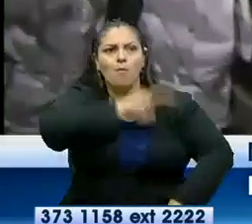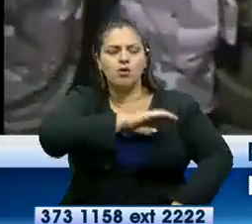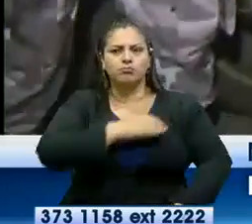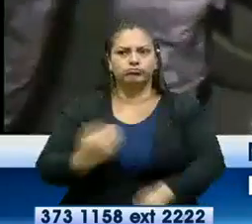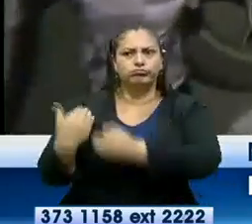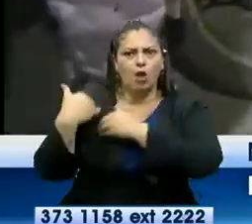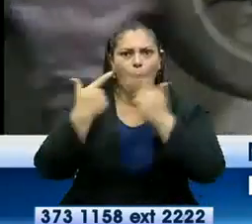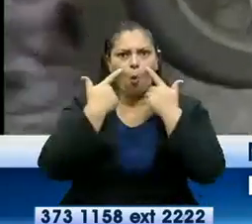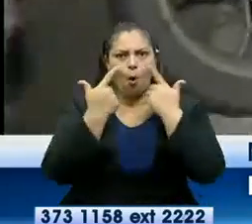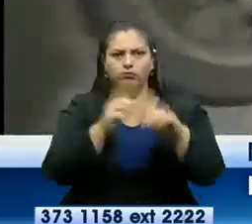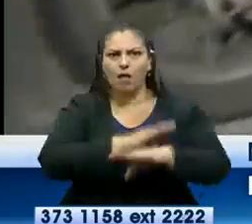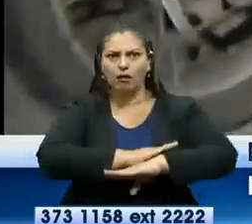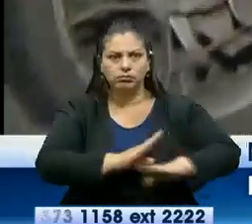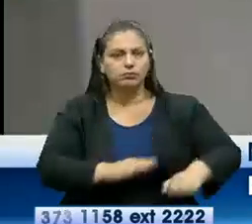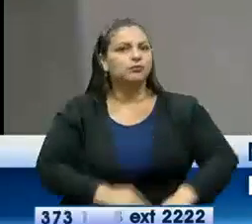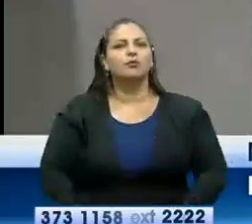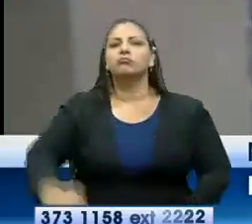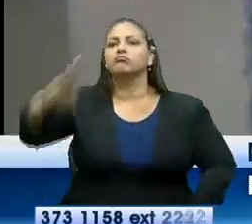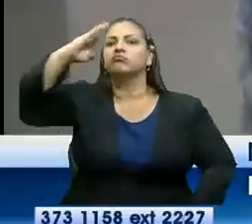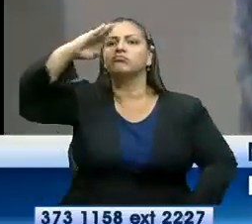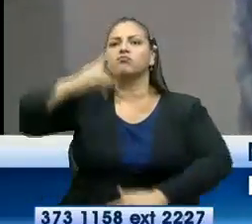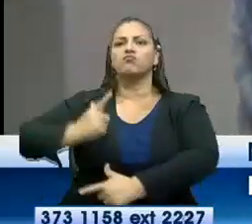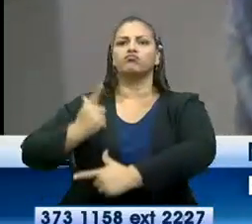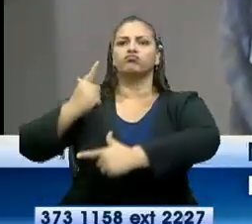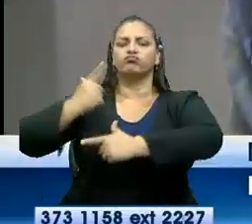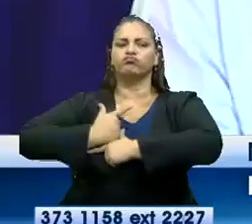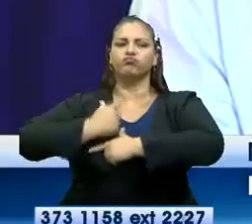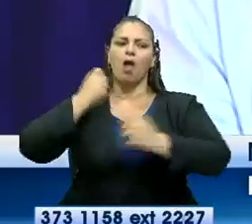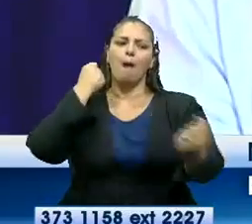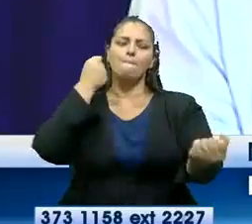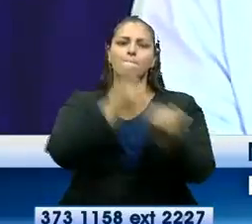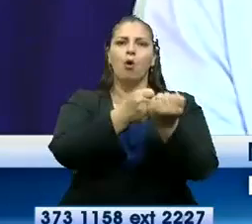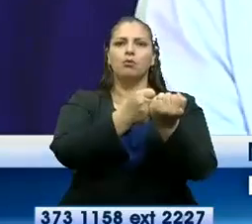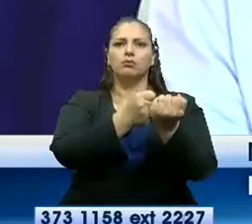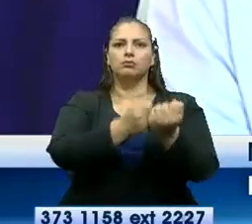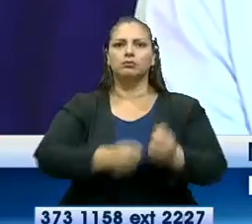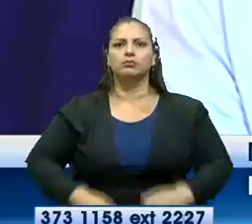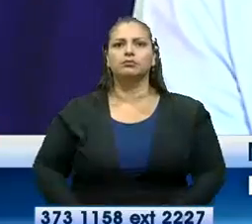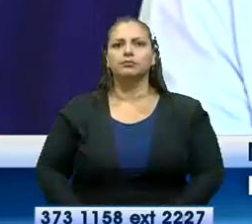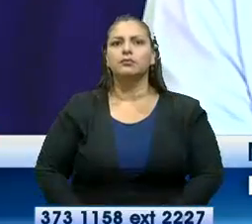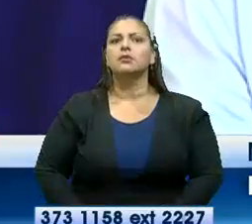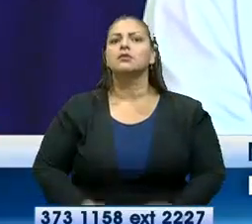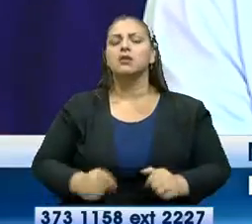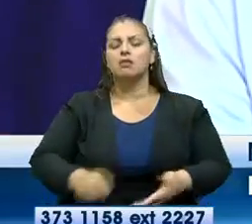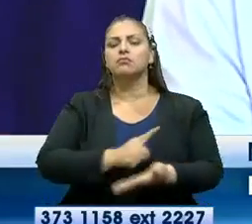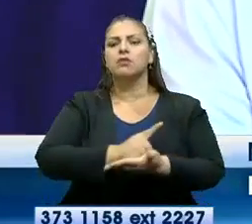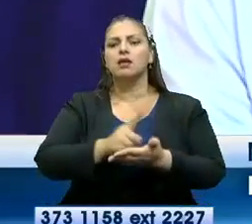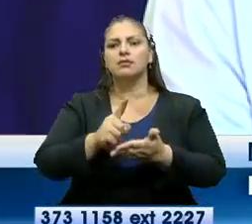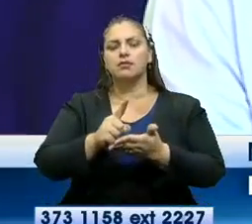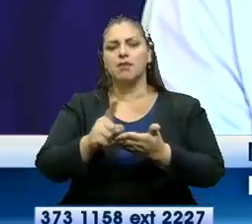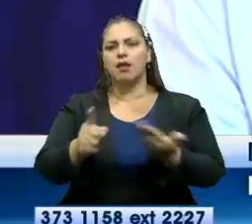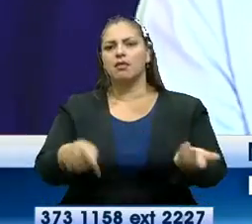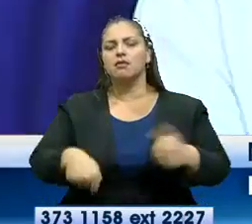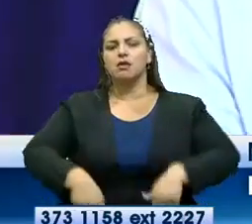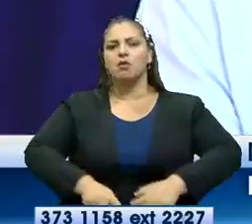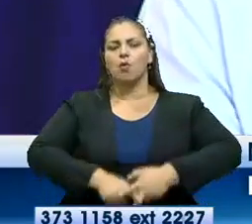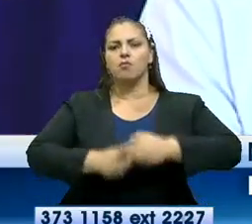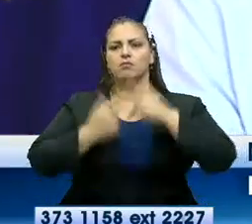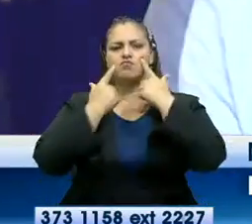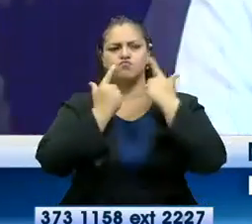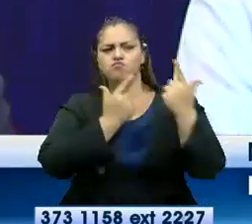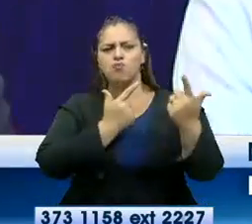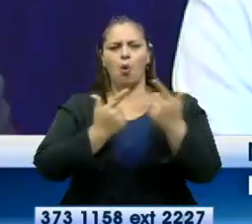integrales con Fuerzas Armadas en cualquier momento. Los operativos son esta semana, pero como los operativos son sorpresa,